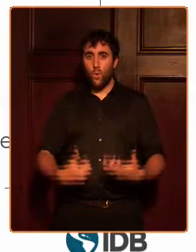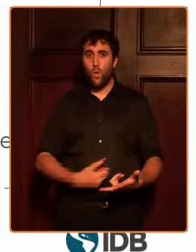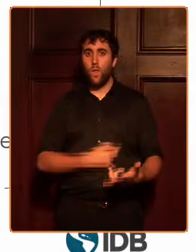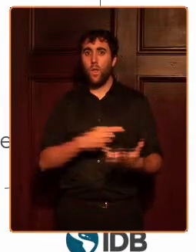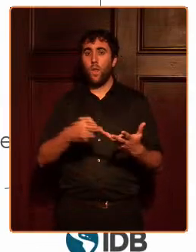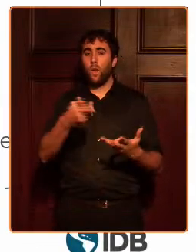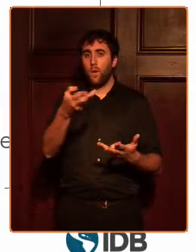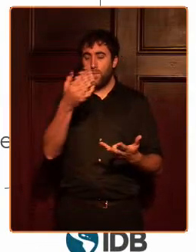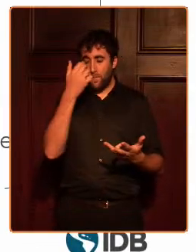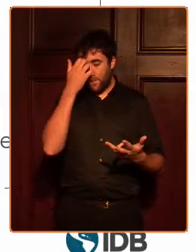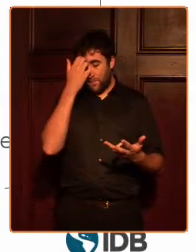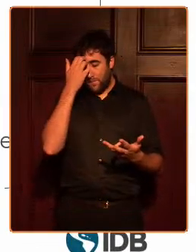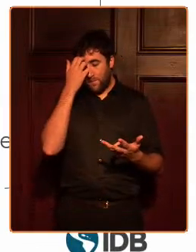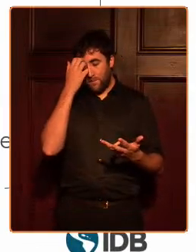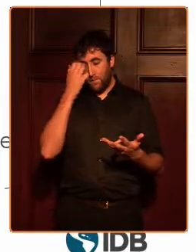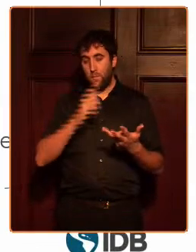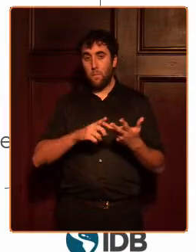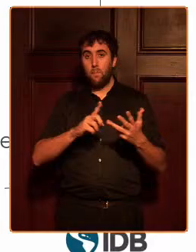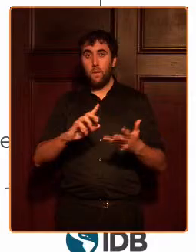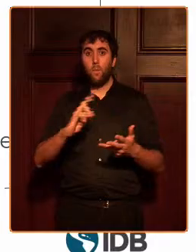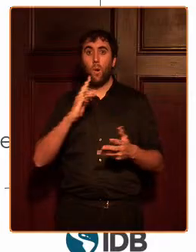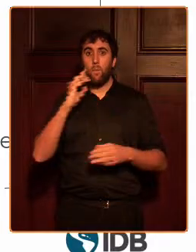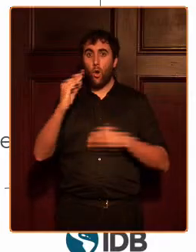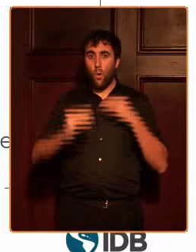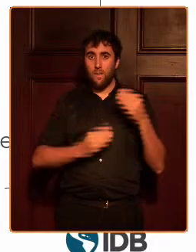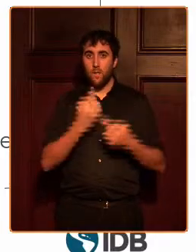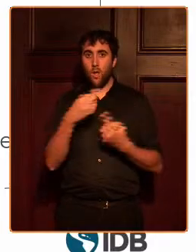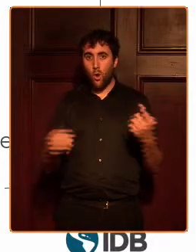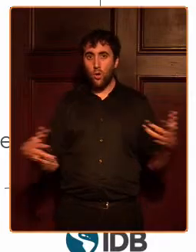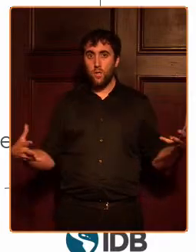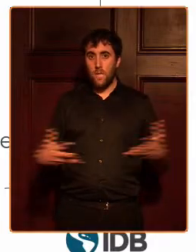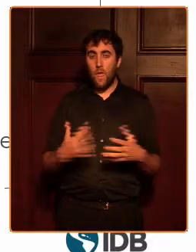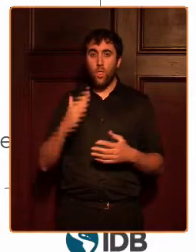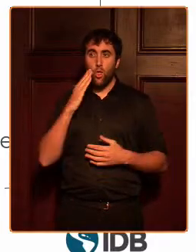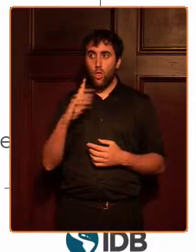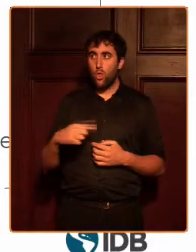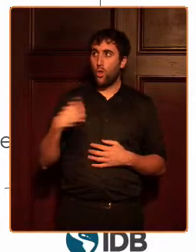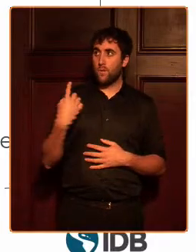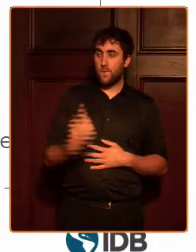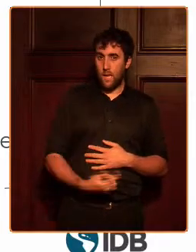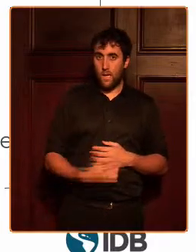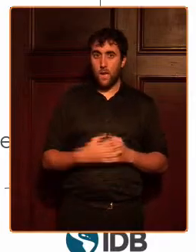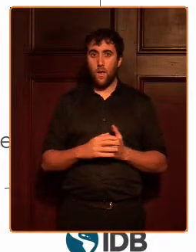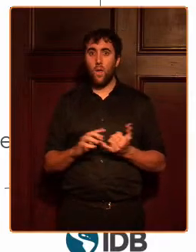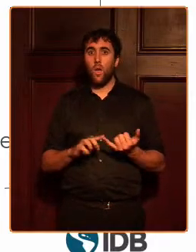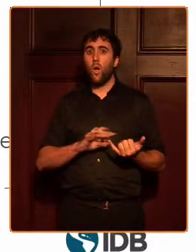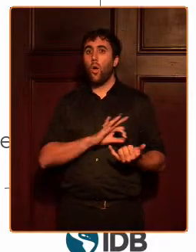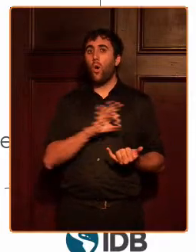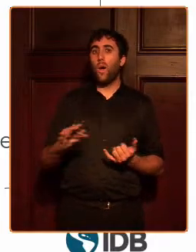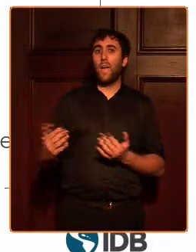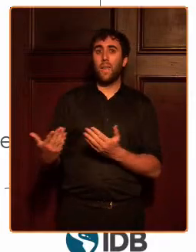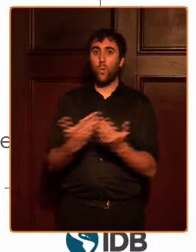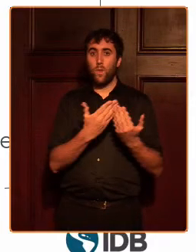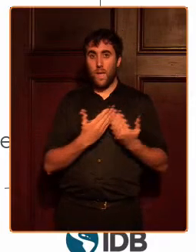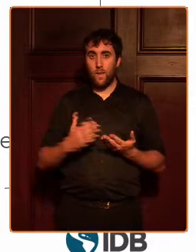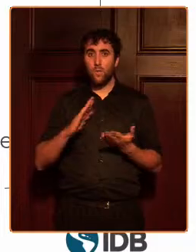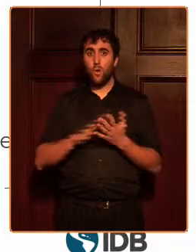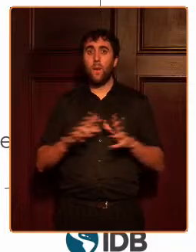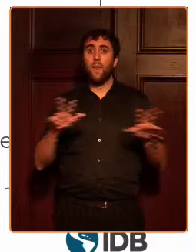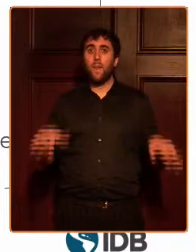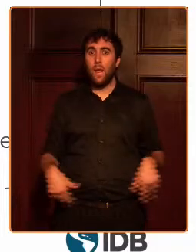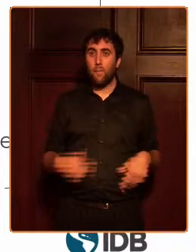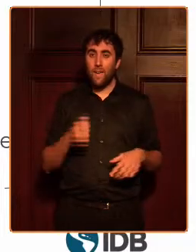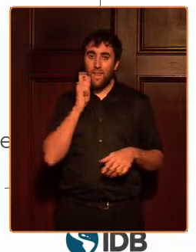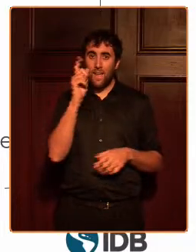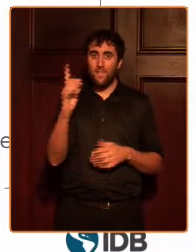cuando miramos cuáles son las preocupaciones que tienen los docentes y las preocupaciones que tienen los estudiantes con relación al uso de